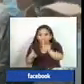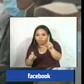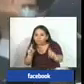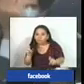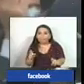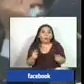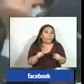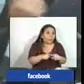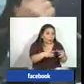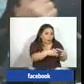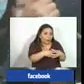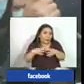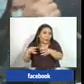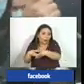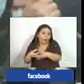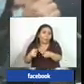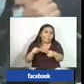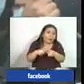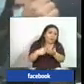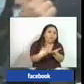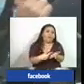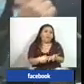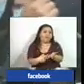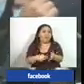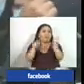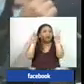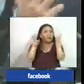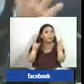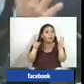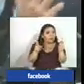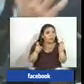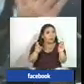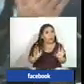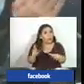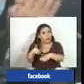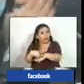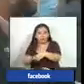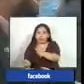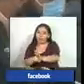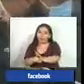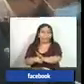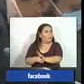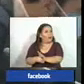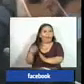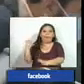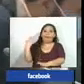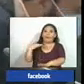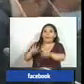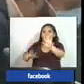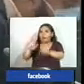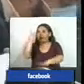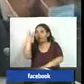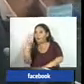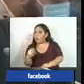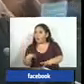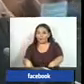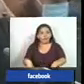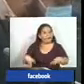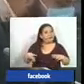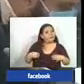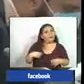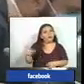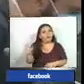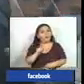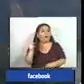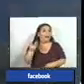órganos, pero uno de los puntos de discordia fue que los parlamentarios no aceptaron una cuarentena estricta de 15 días